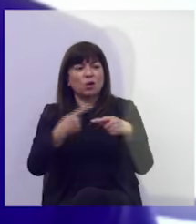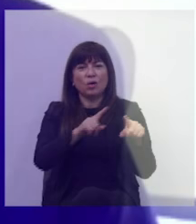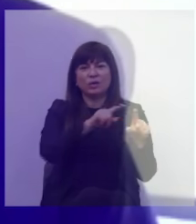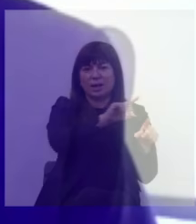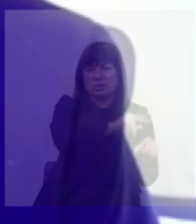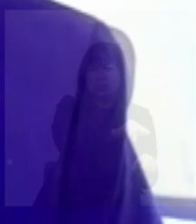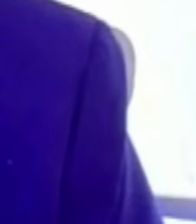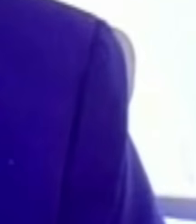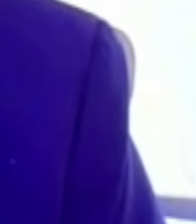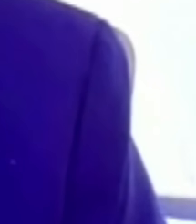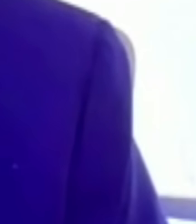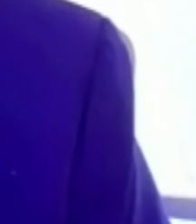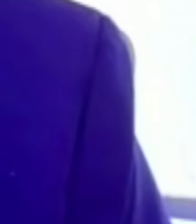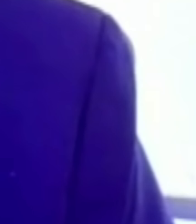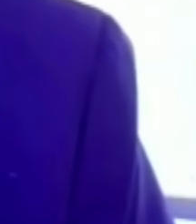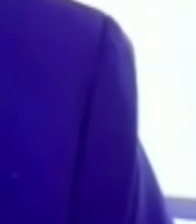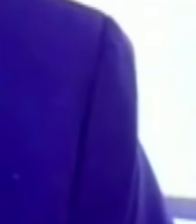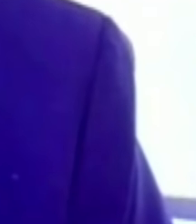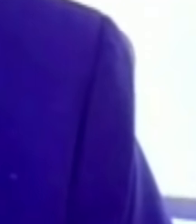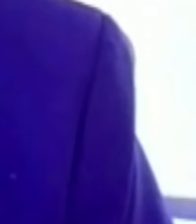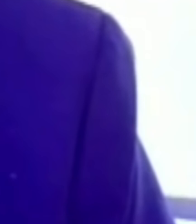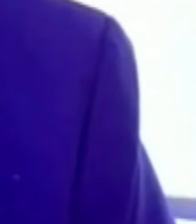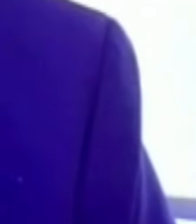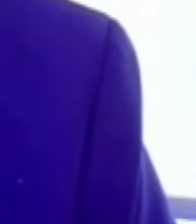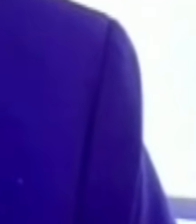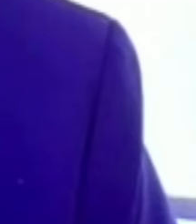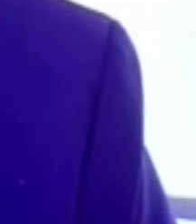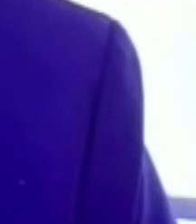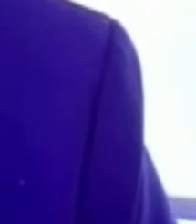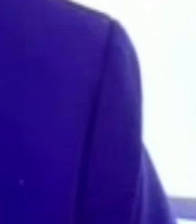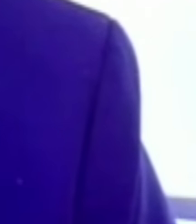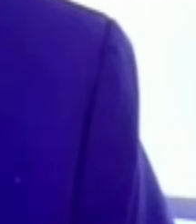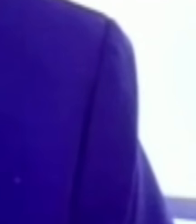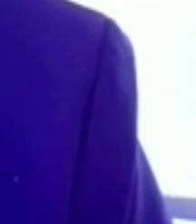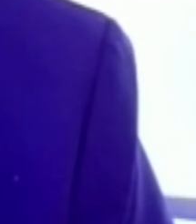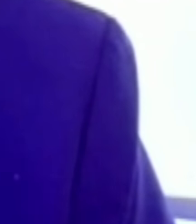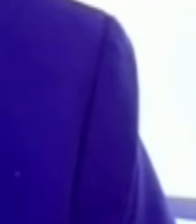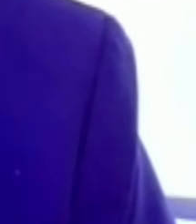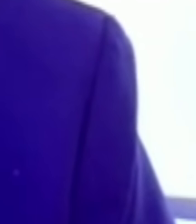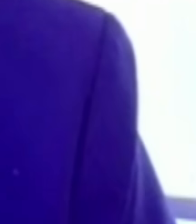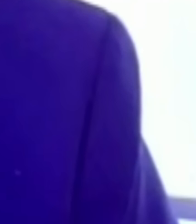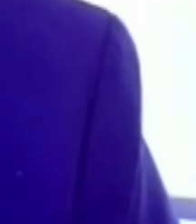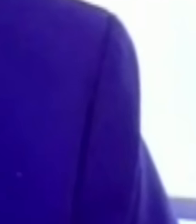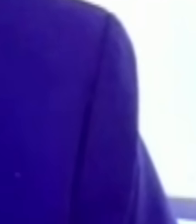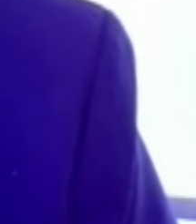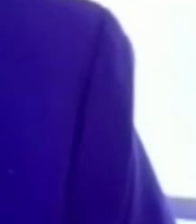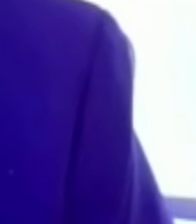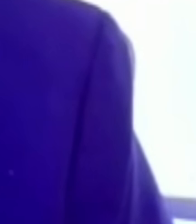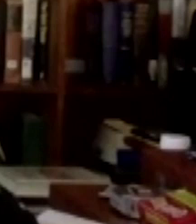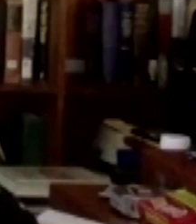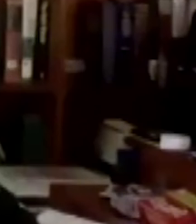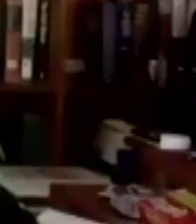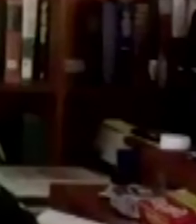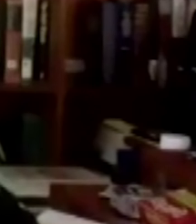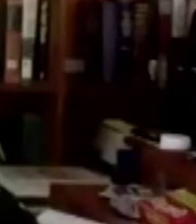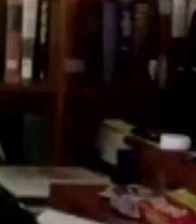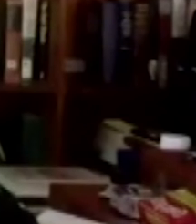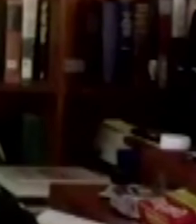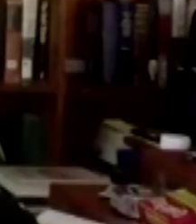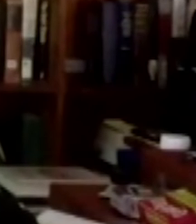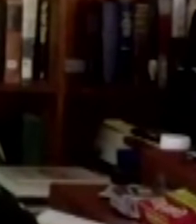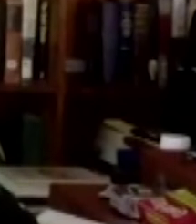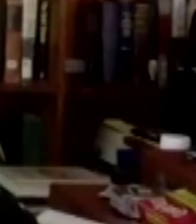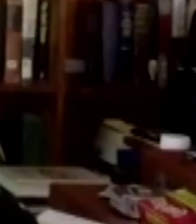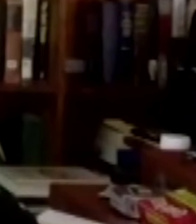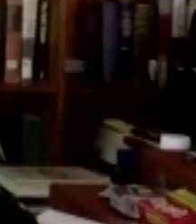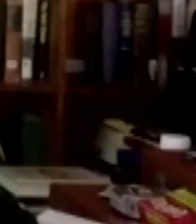tanto, a mí el tema de que haya personas con 2%, la verdad no me gusta ni que tengan 30